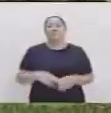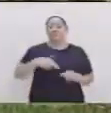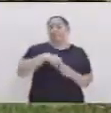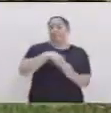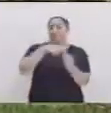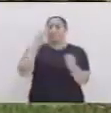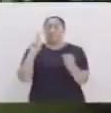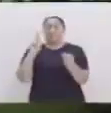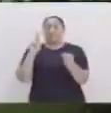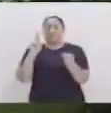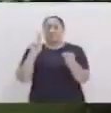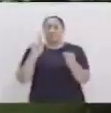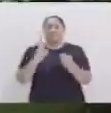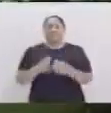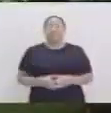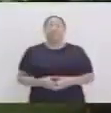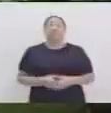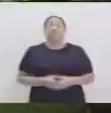renunciar,